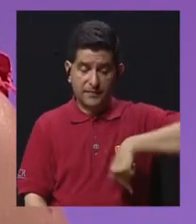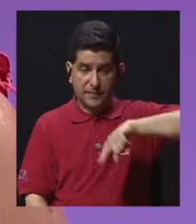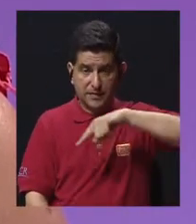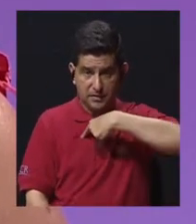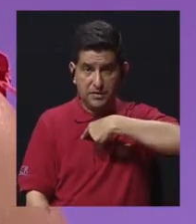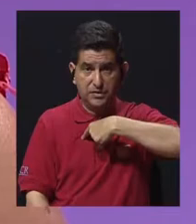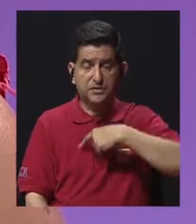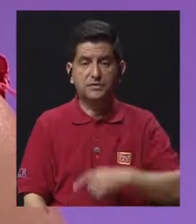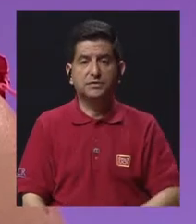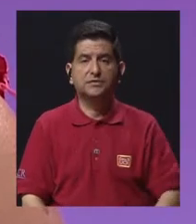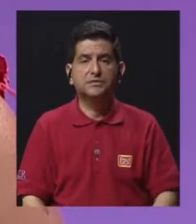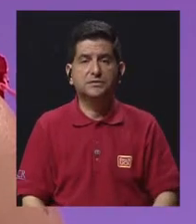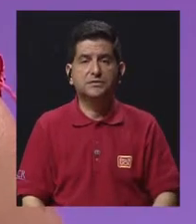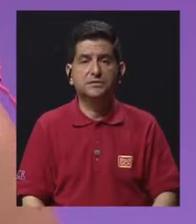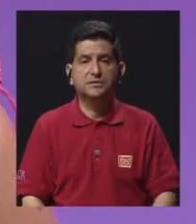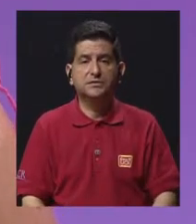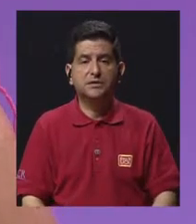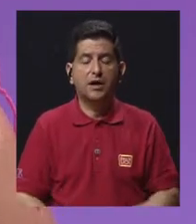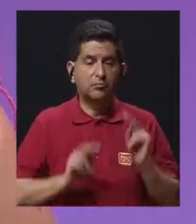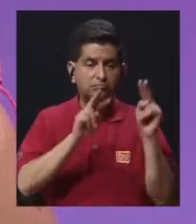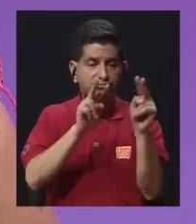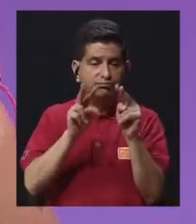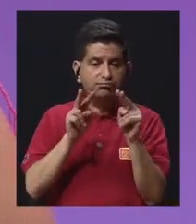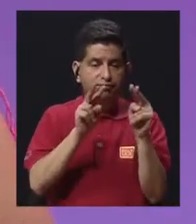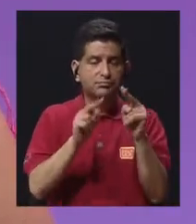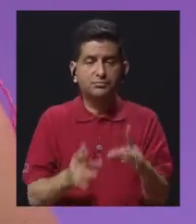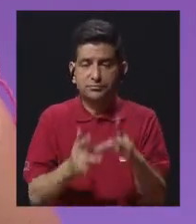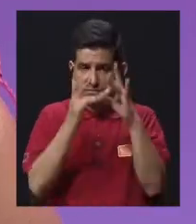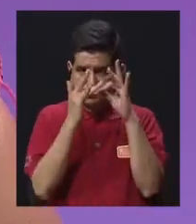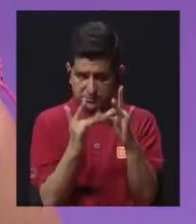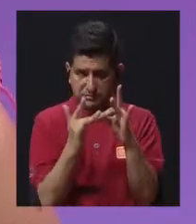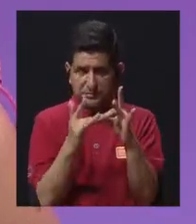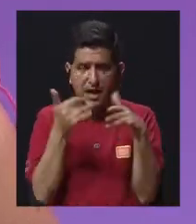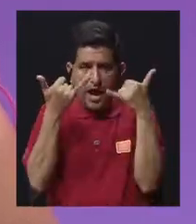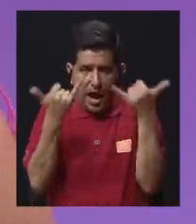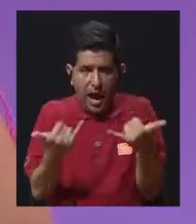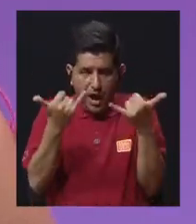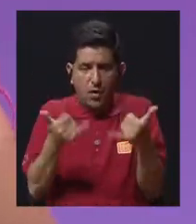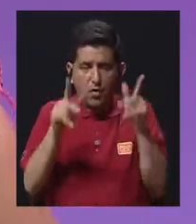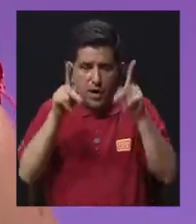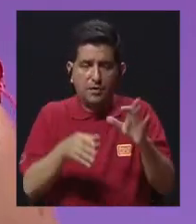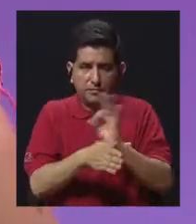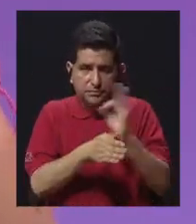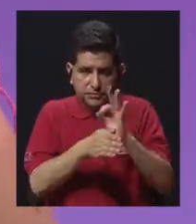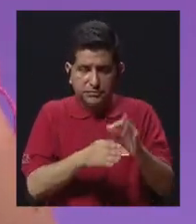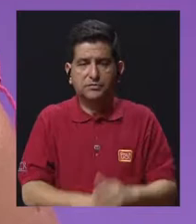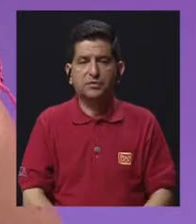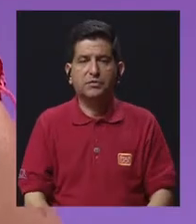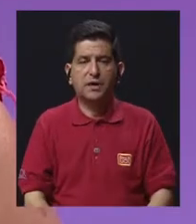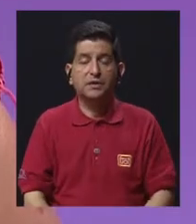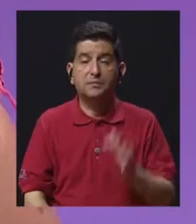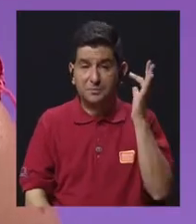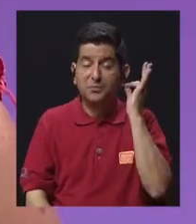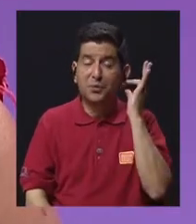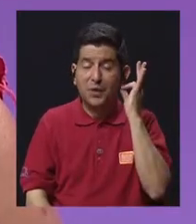Nosotros en el observatorio, más que todo, ahorita las que estamos funcionando somos las mujeres, que somos las que